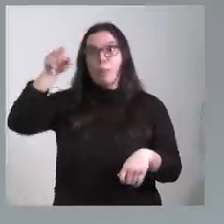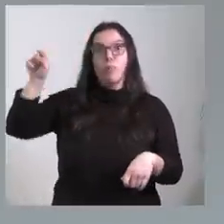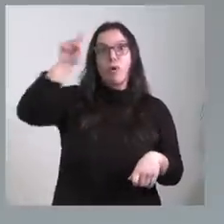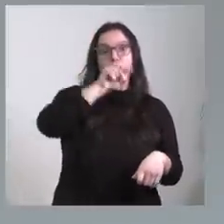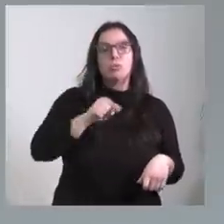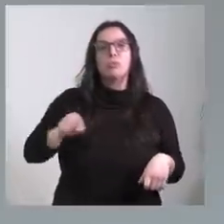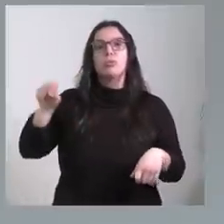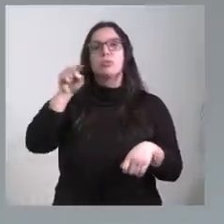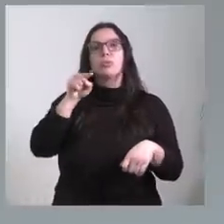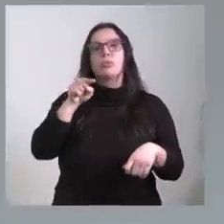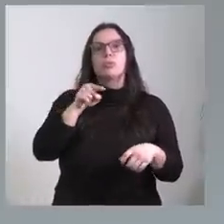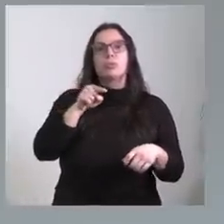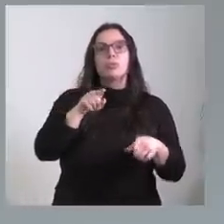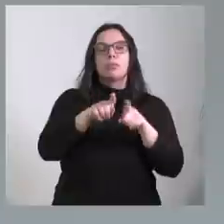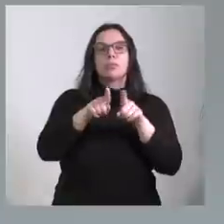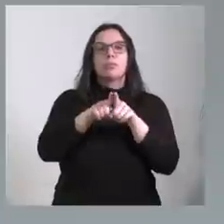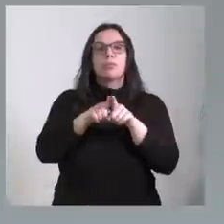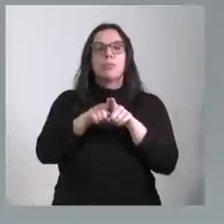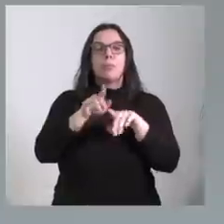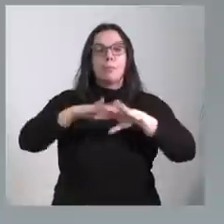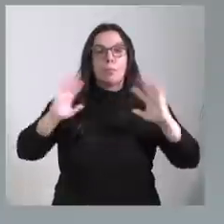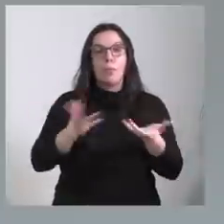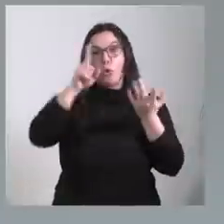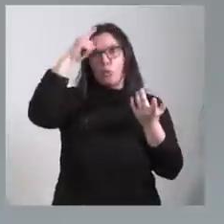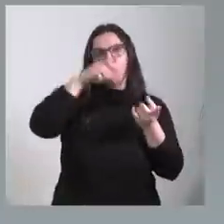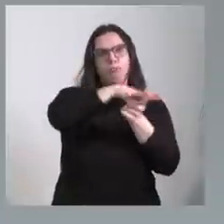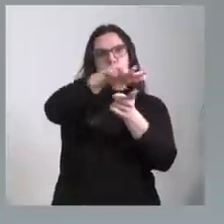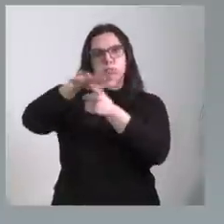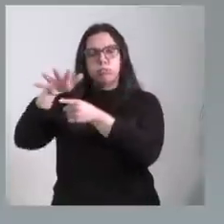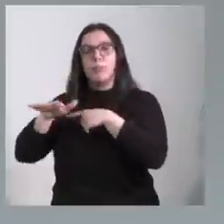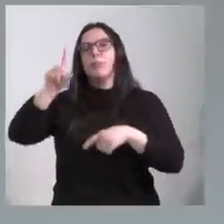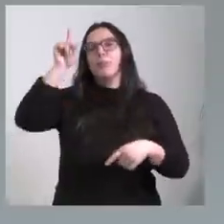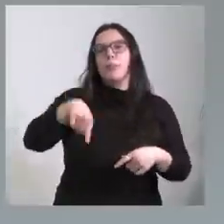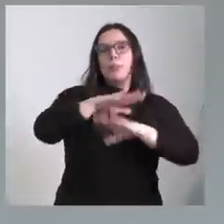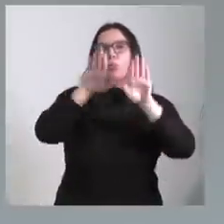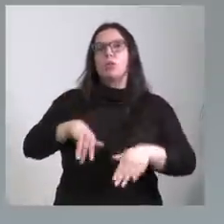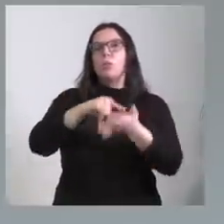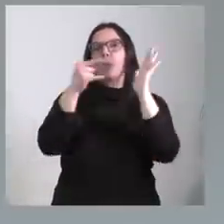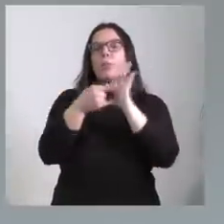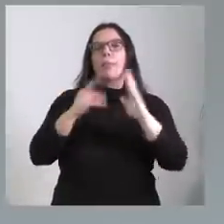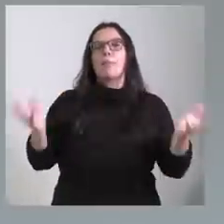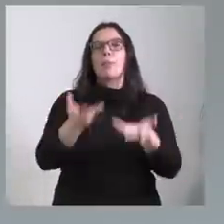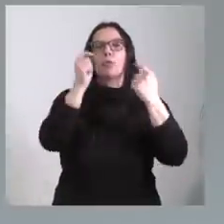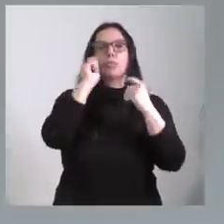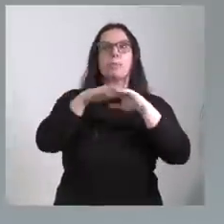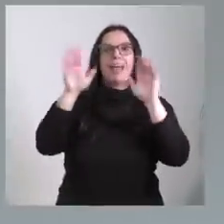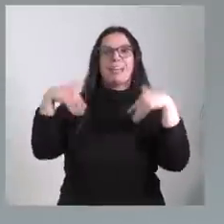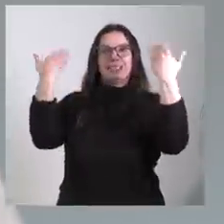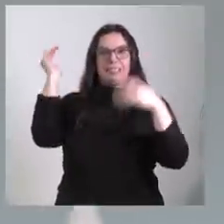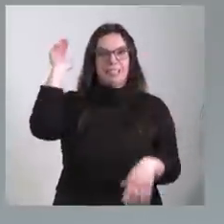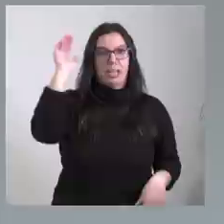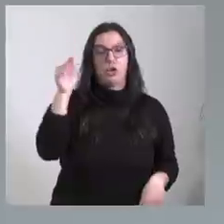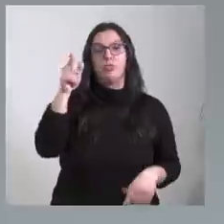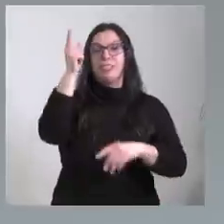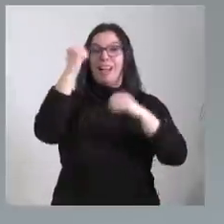el ámbito de todo lo que tiene que ver con la promoción de la cultura Y por último el plan de promoción turística en el exterior son actividades que